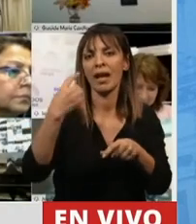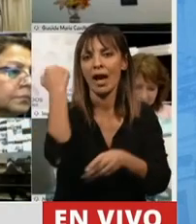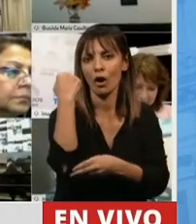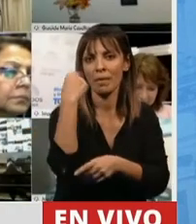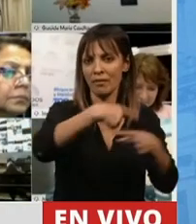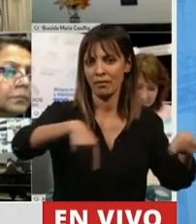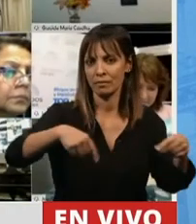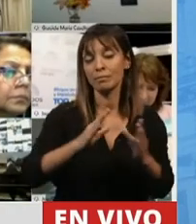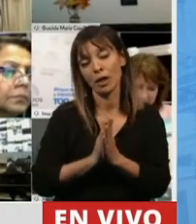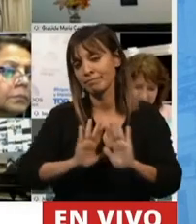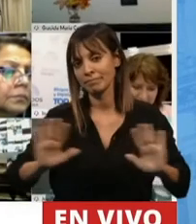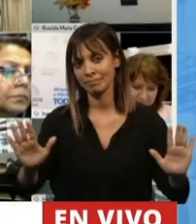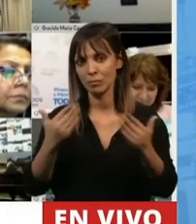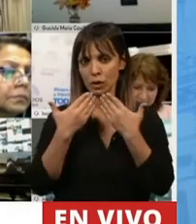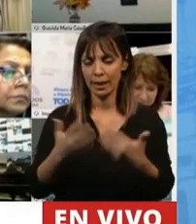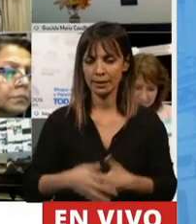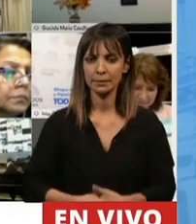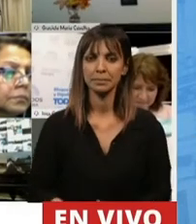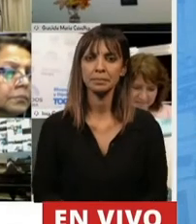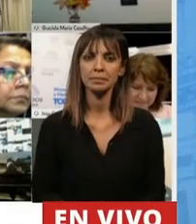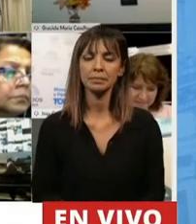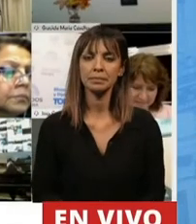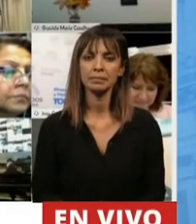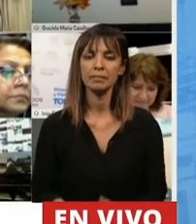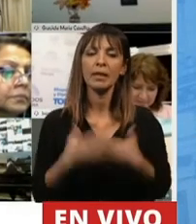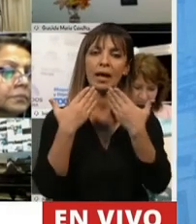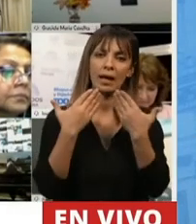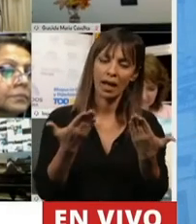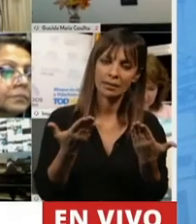por eso, señora presidenta. Muchas gracias. Gracias, diputado.